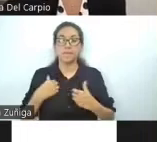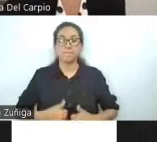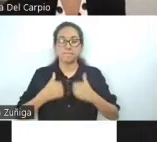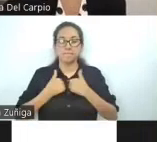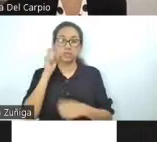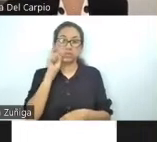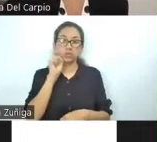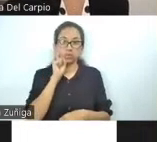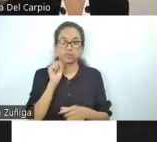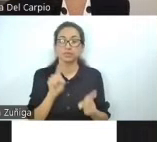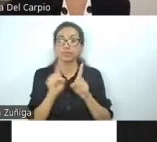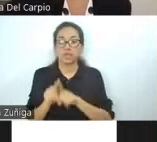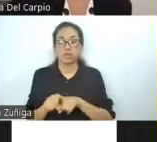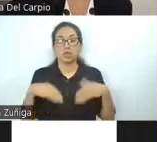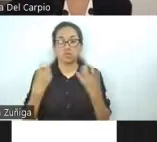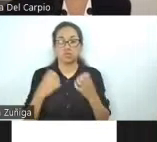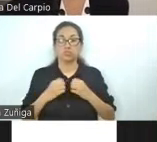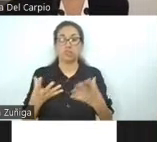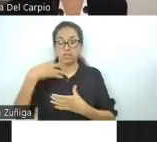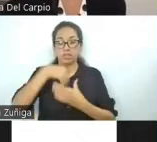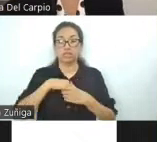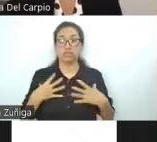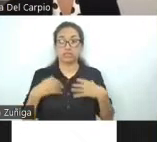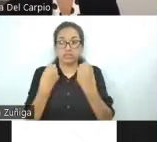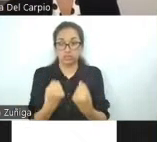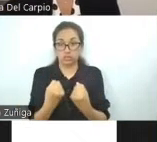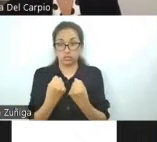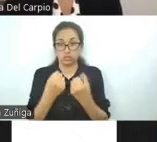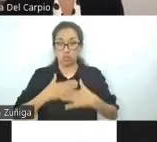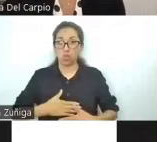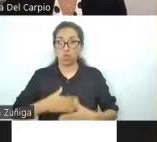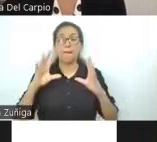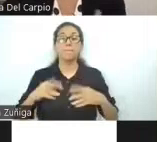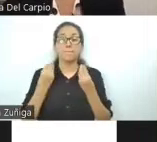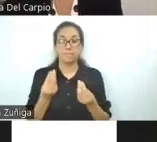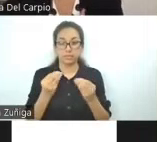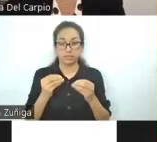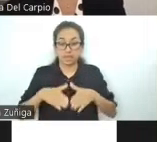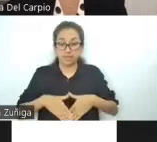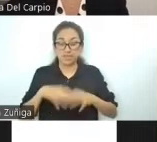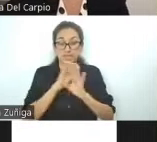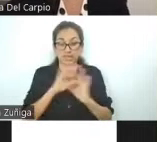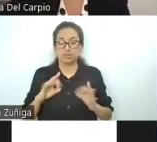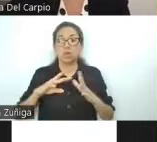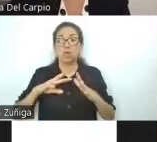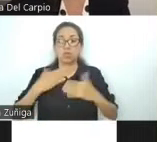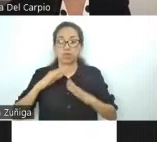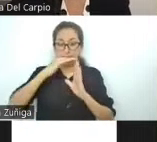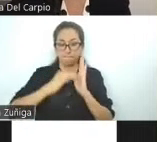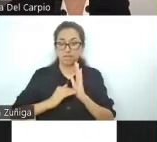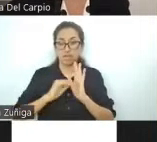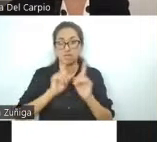y definitivamente puede impactar nuestra salud ginecológica, ya que la higiene íntima adecuada puede reducir el riesgo de